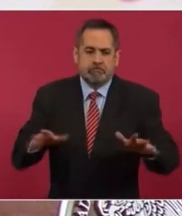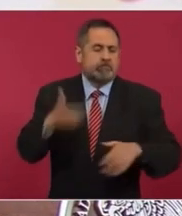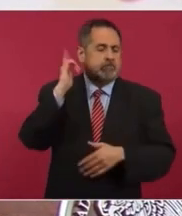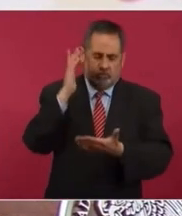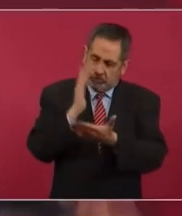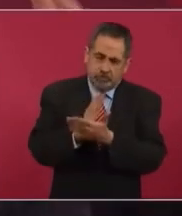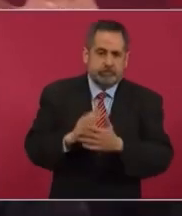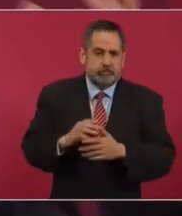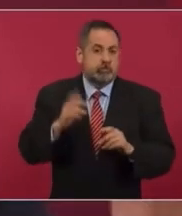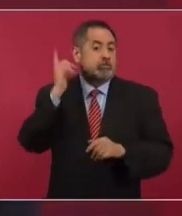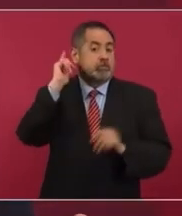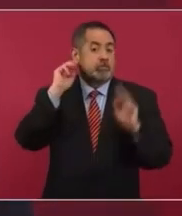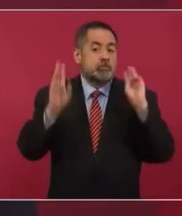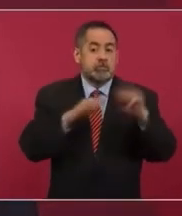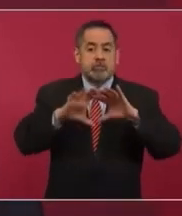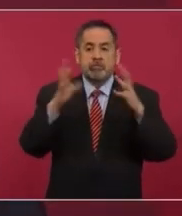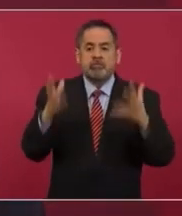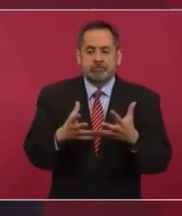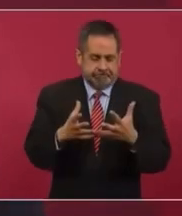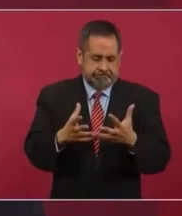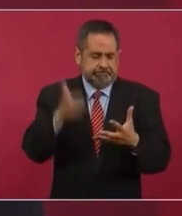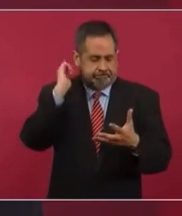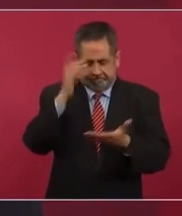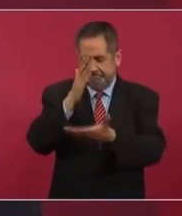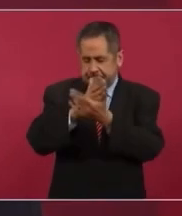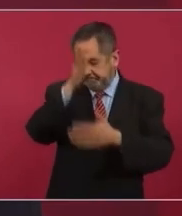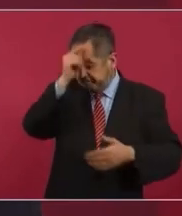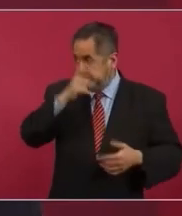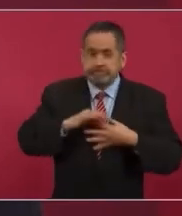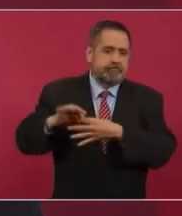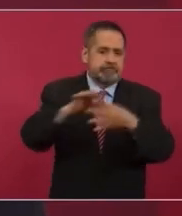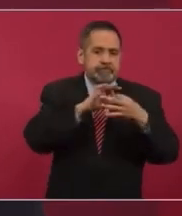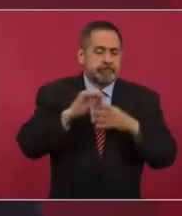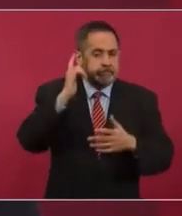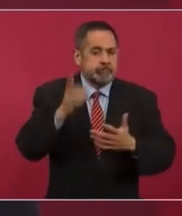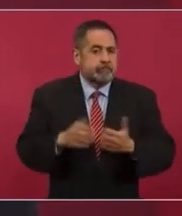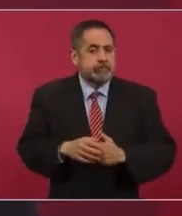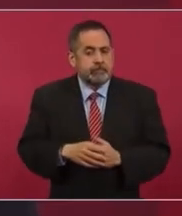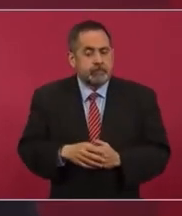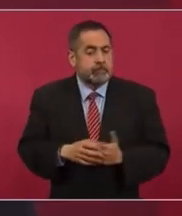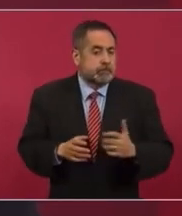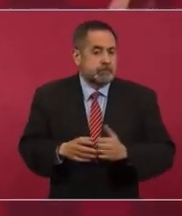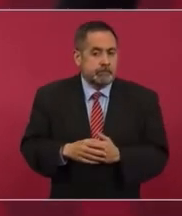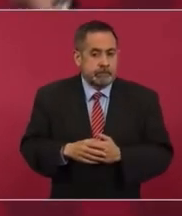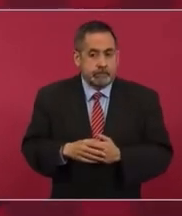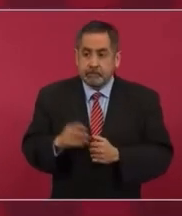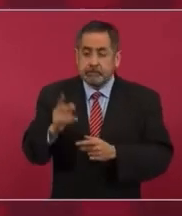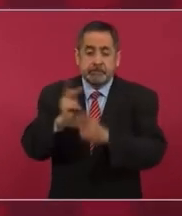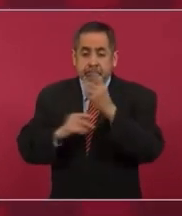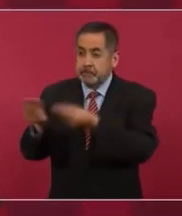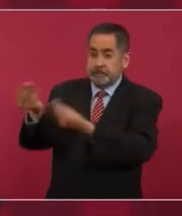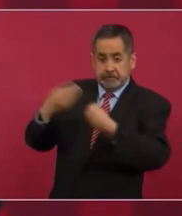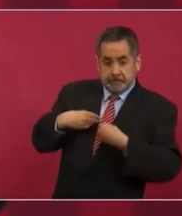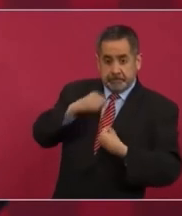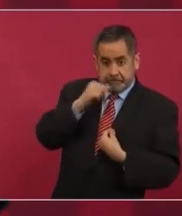logre un acuerdo entre todas las naciones. Si no se devuelve